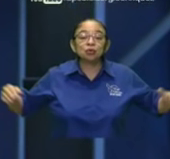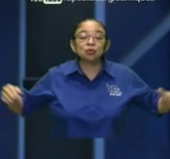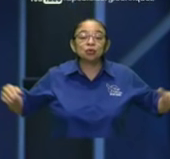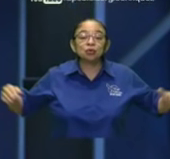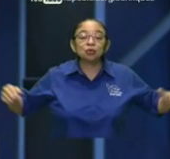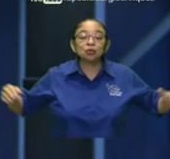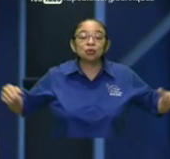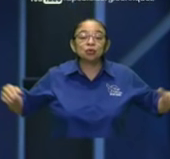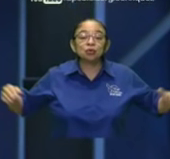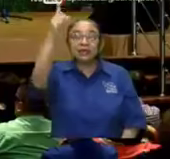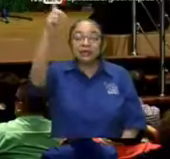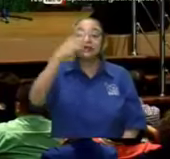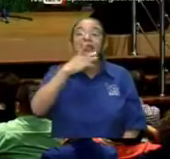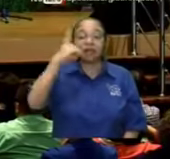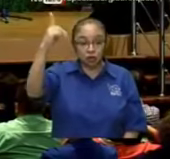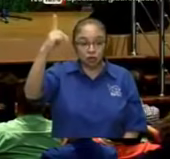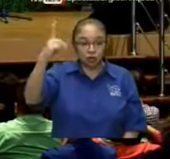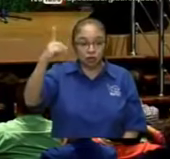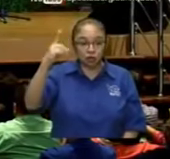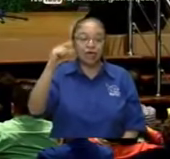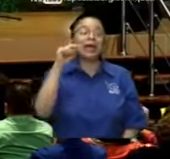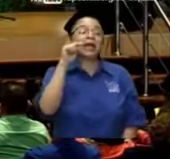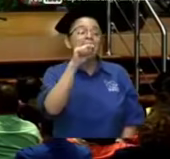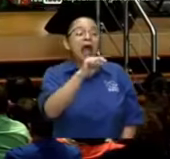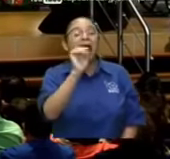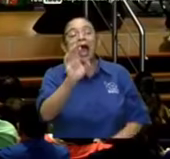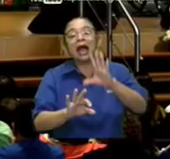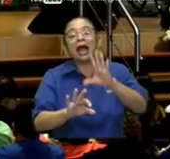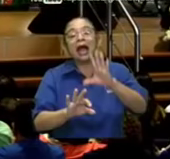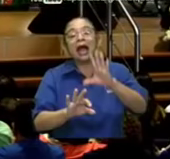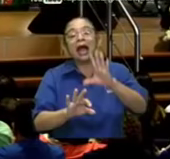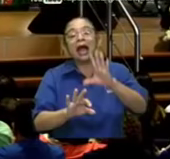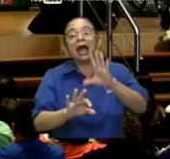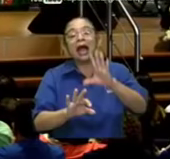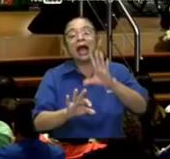hombre tenía un problema con su papá, y era un buen papá.